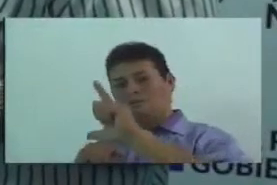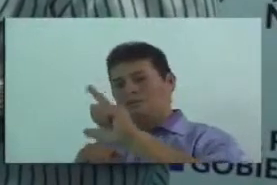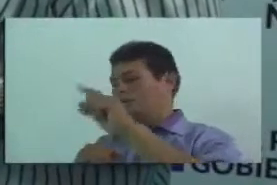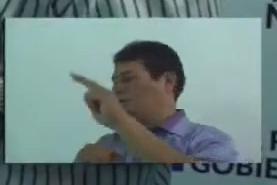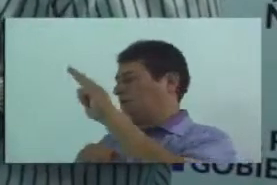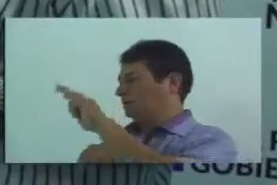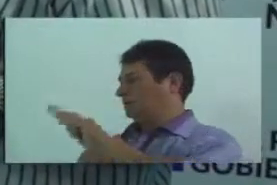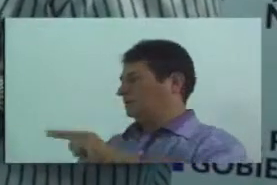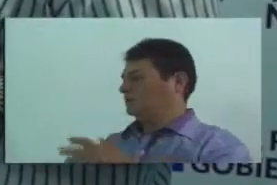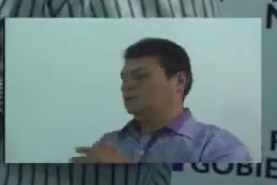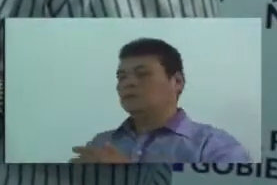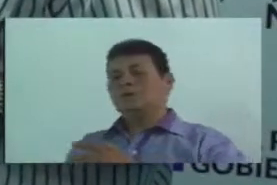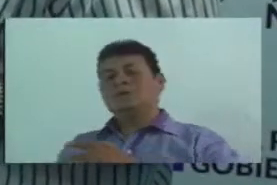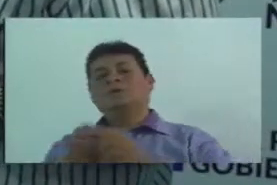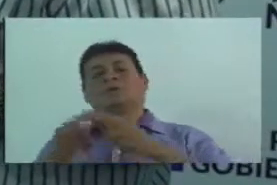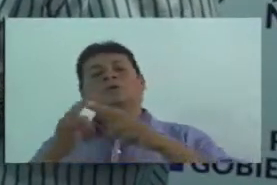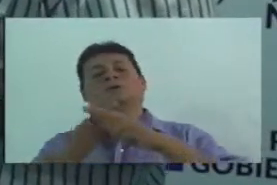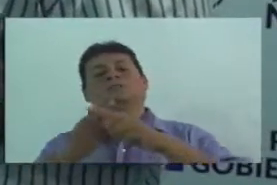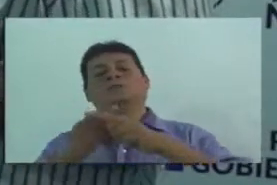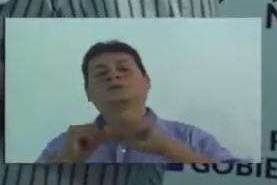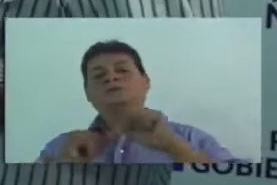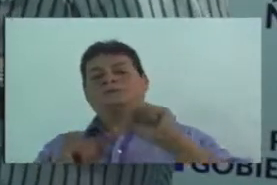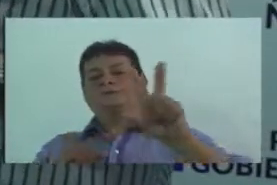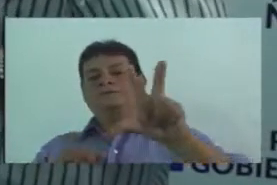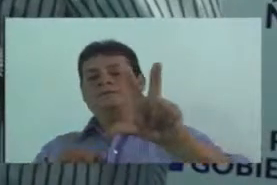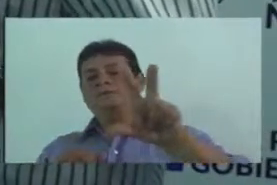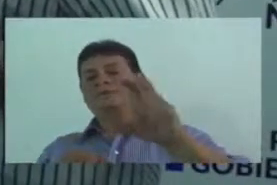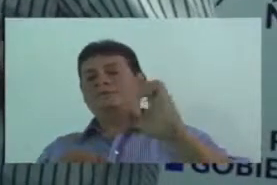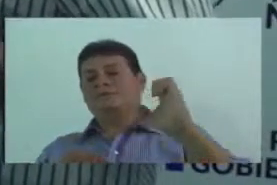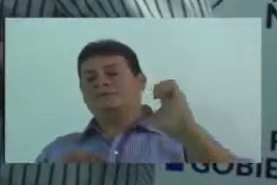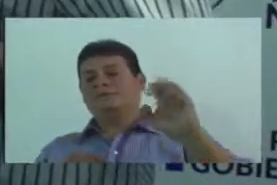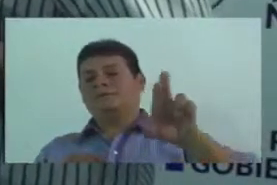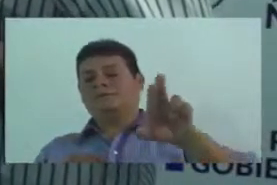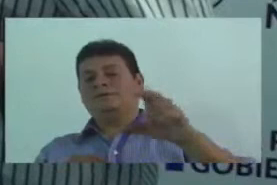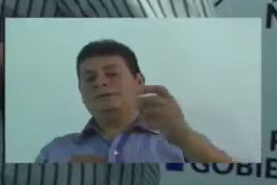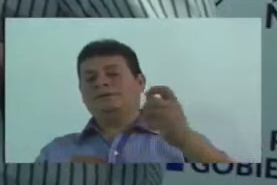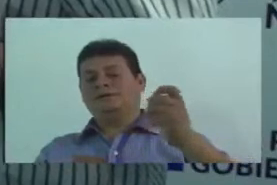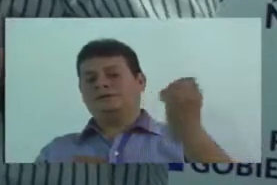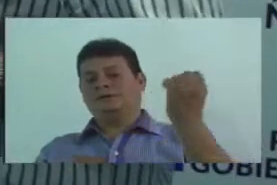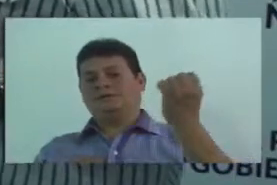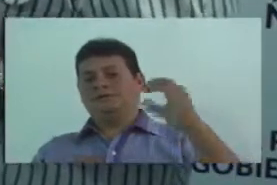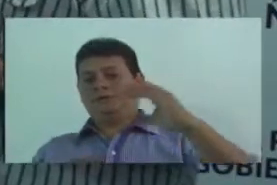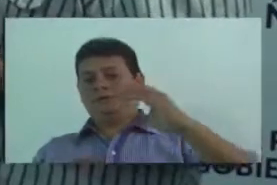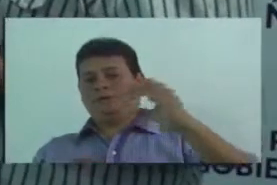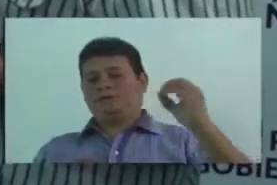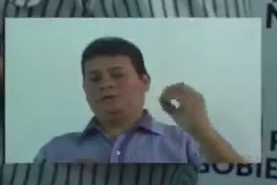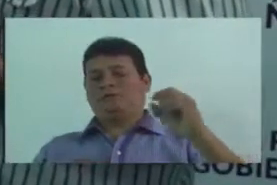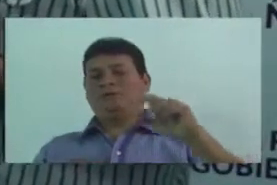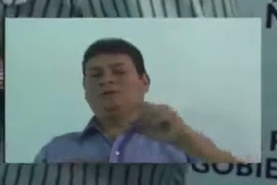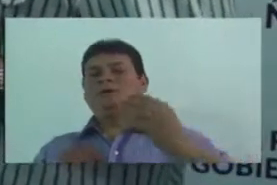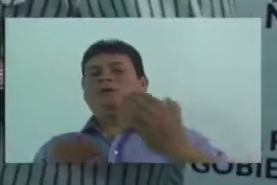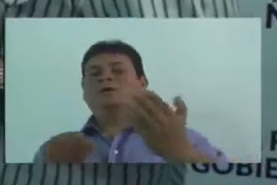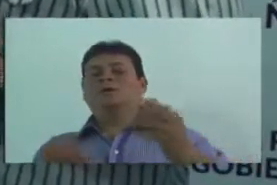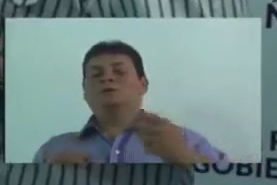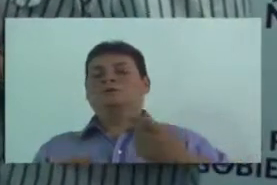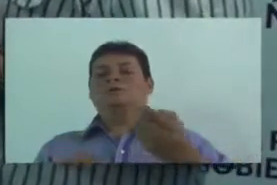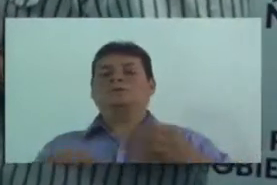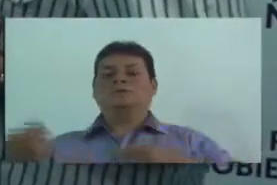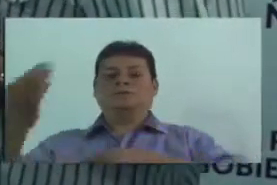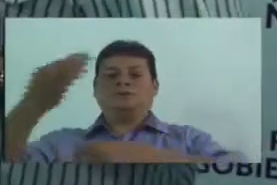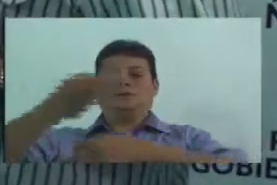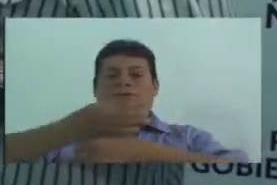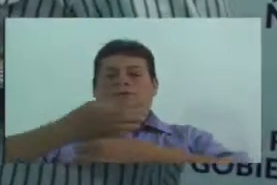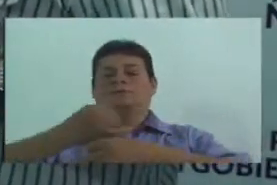origen común lo llamamos vértice. En este caso, el vértice está representado por la letra O. Y la primera